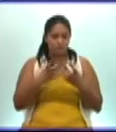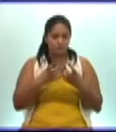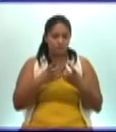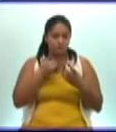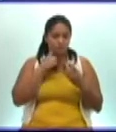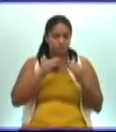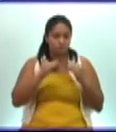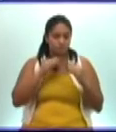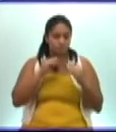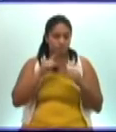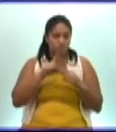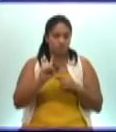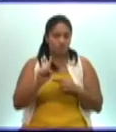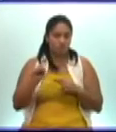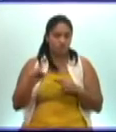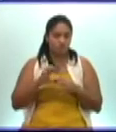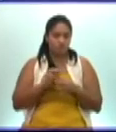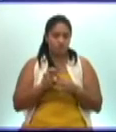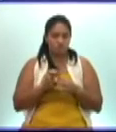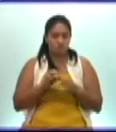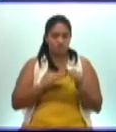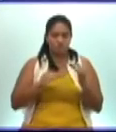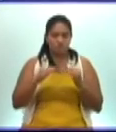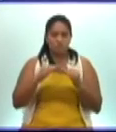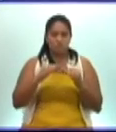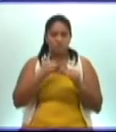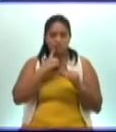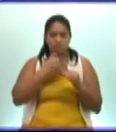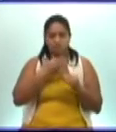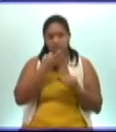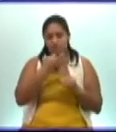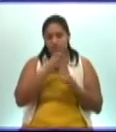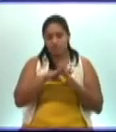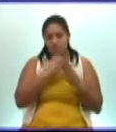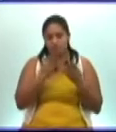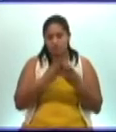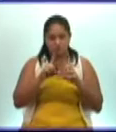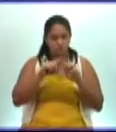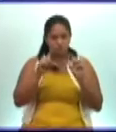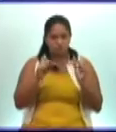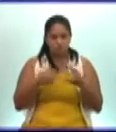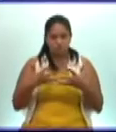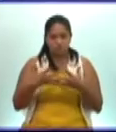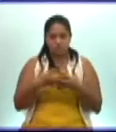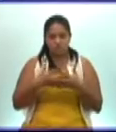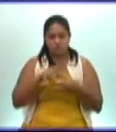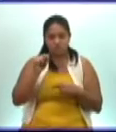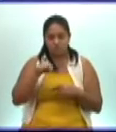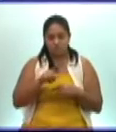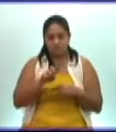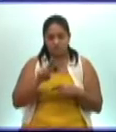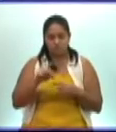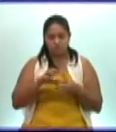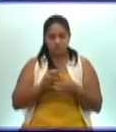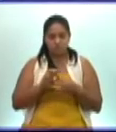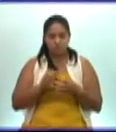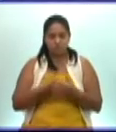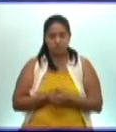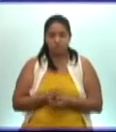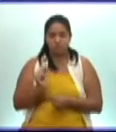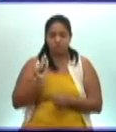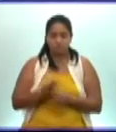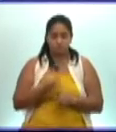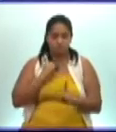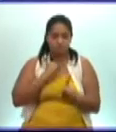son base para explicar todos los conceptos relacionados en este grado duodécimo. Entonces, hoy en particular, en nuestro